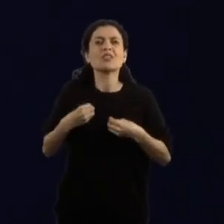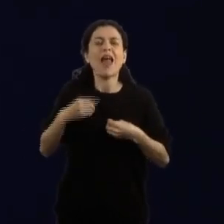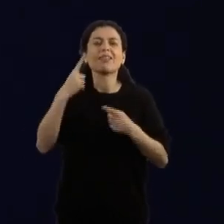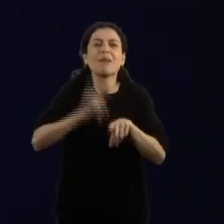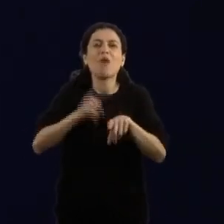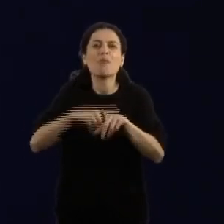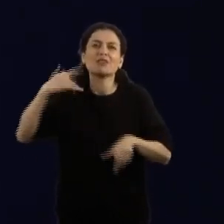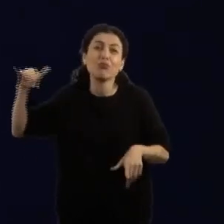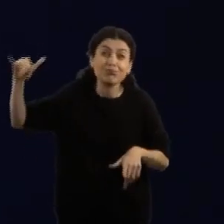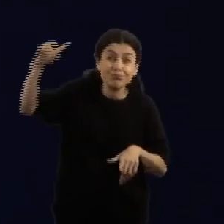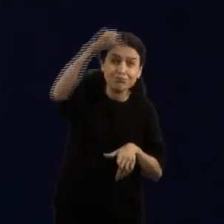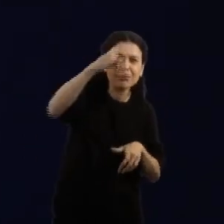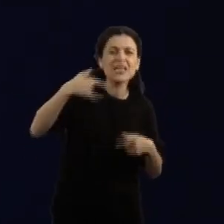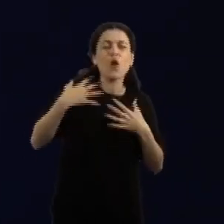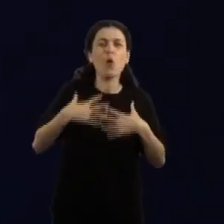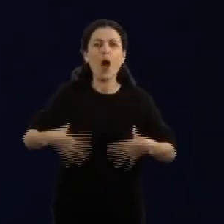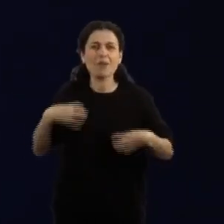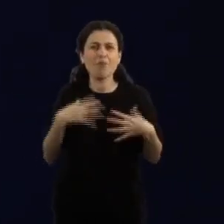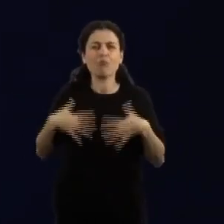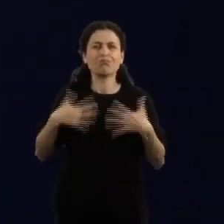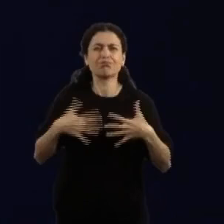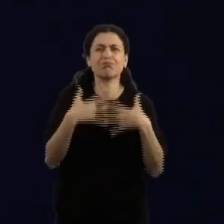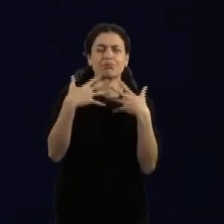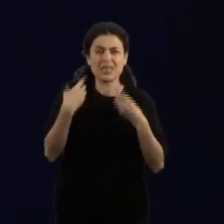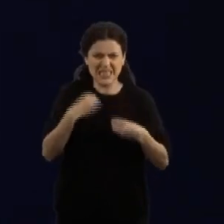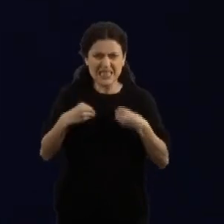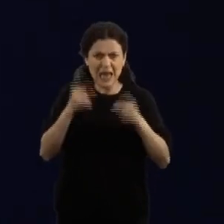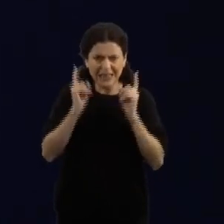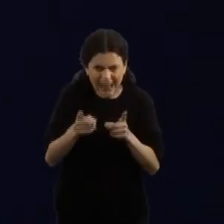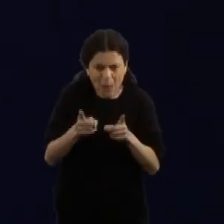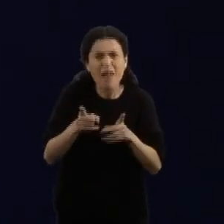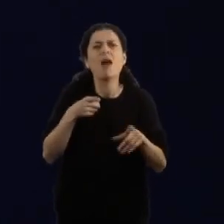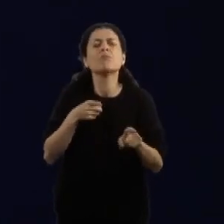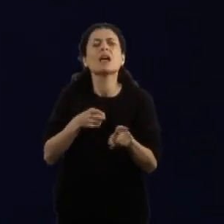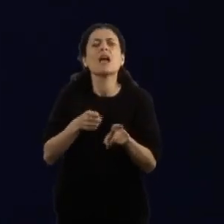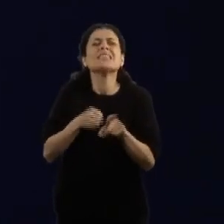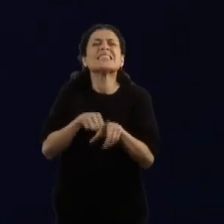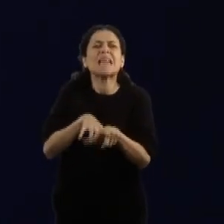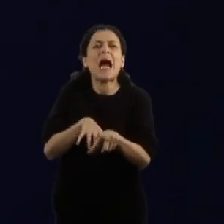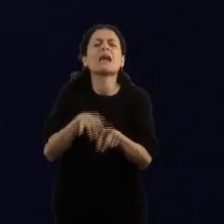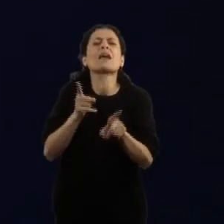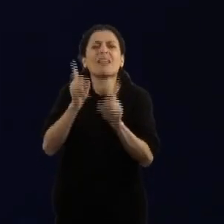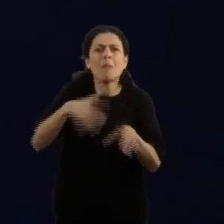de la Fuerza Aérea y escuchar el implacable avance de los tanques de guerra en la calle.